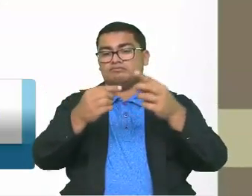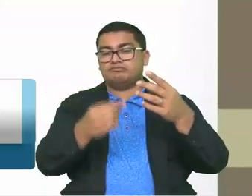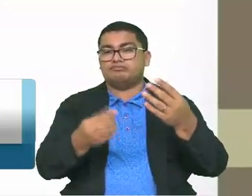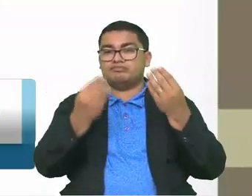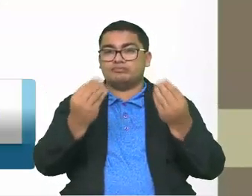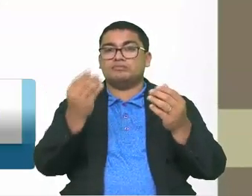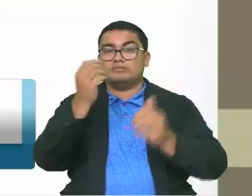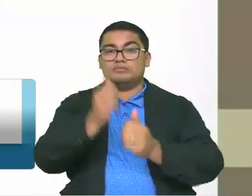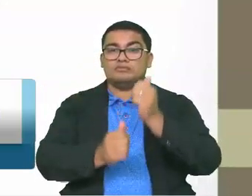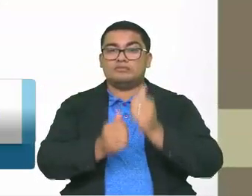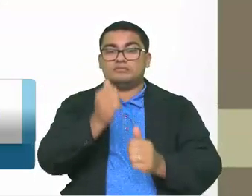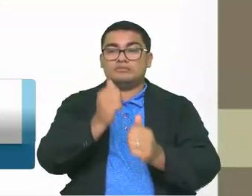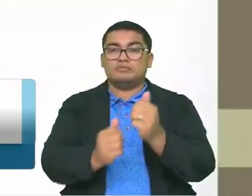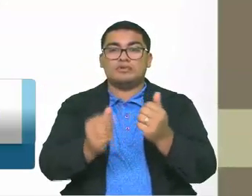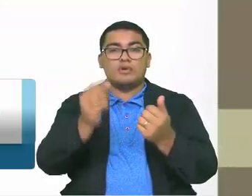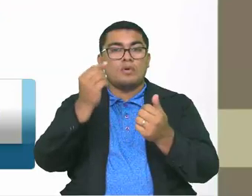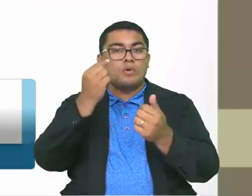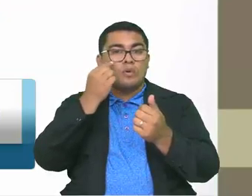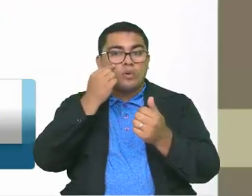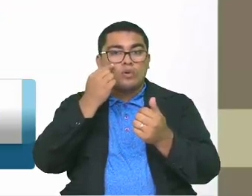problema isquémico, daño